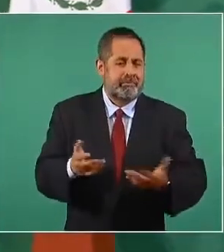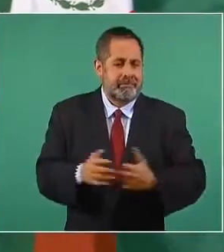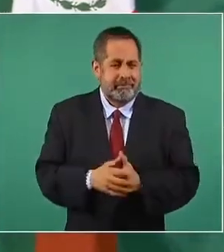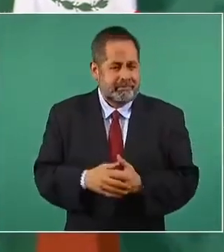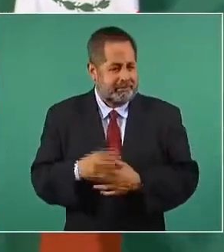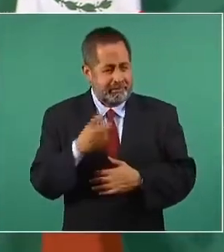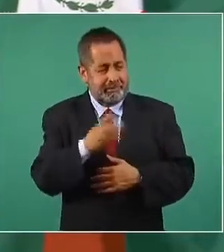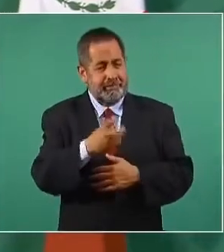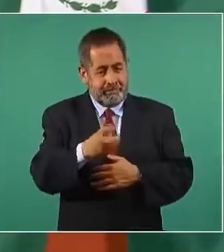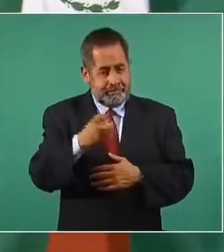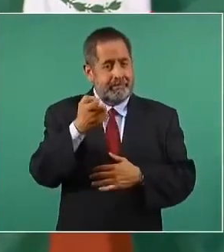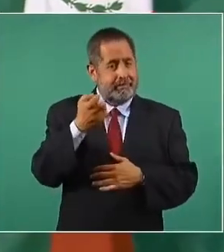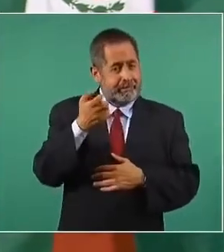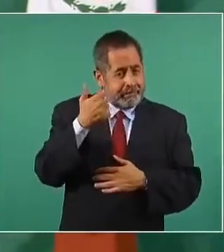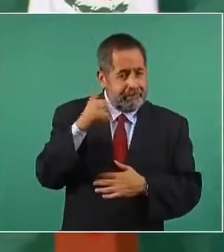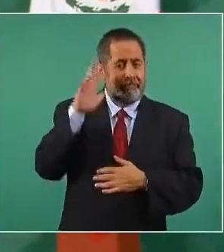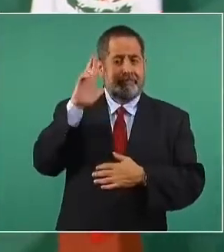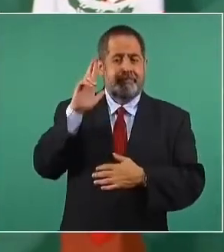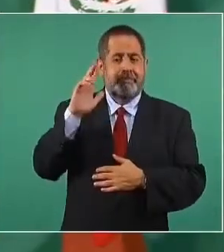Eso era